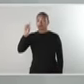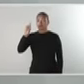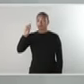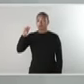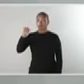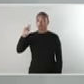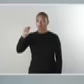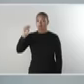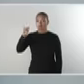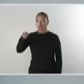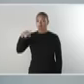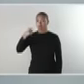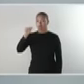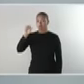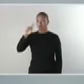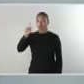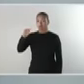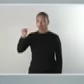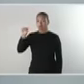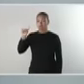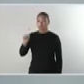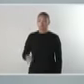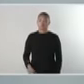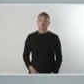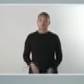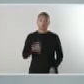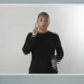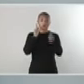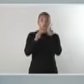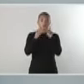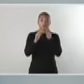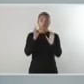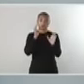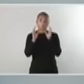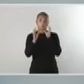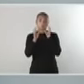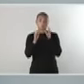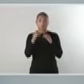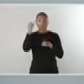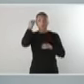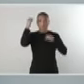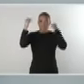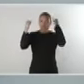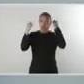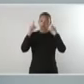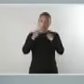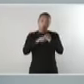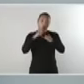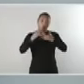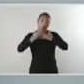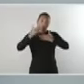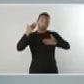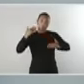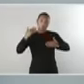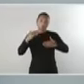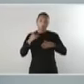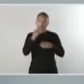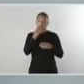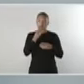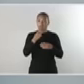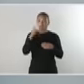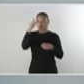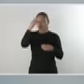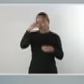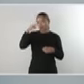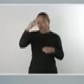González Les he platicado y les he comentado ideas porque los antecedentes nos dan razones